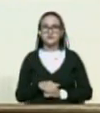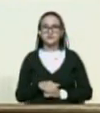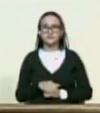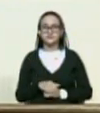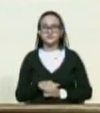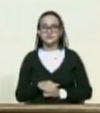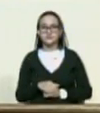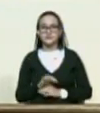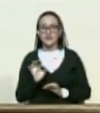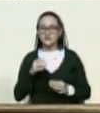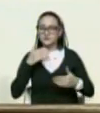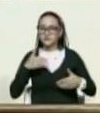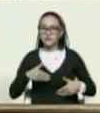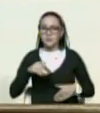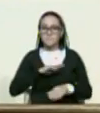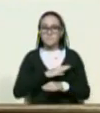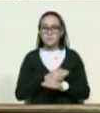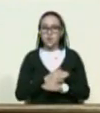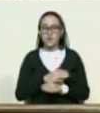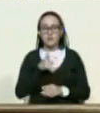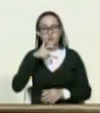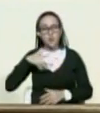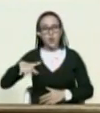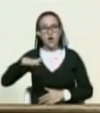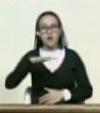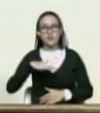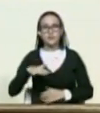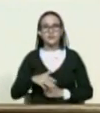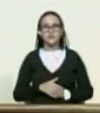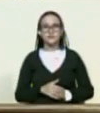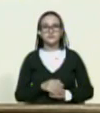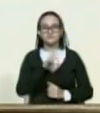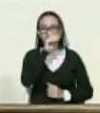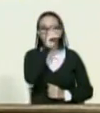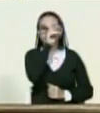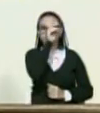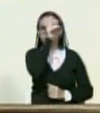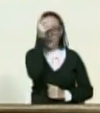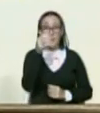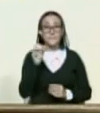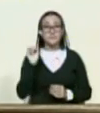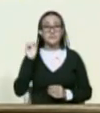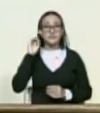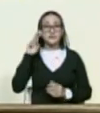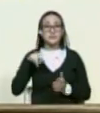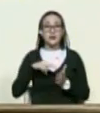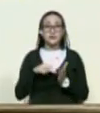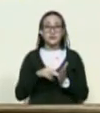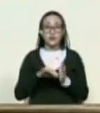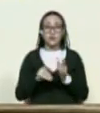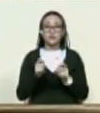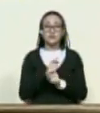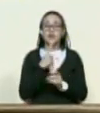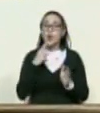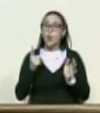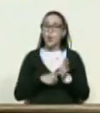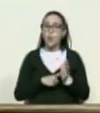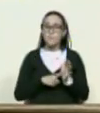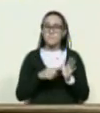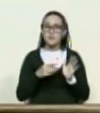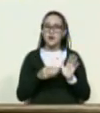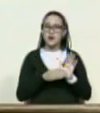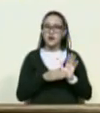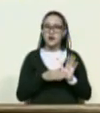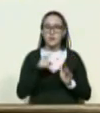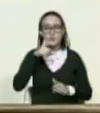poder originario, considerando que la Asamblea Nacional Constituyente cumple el mandato del pueblo soberano